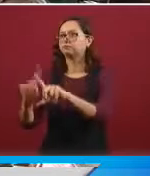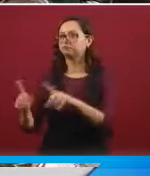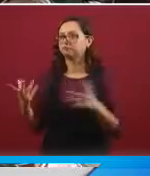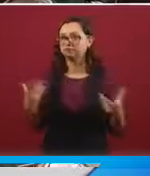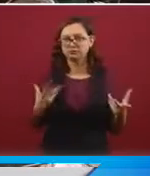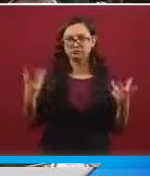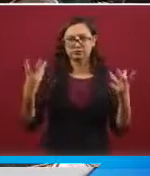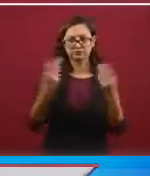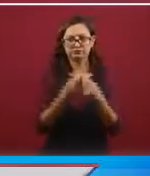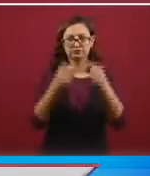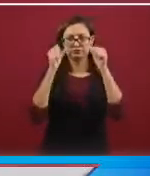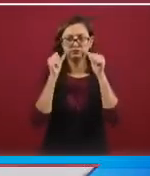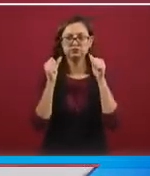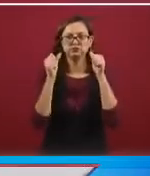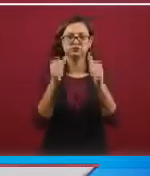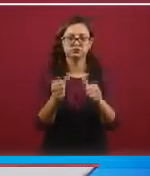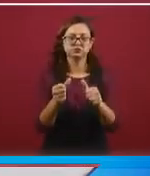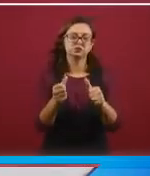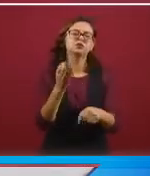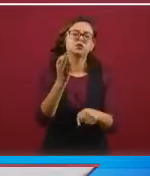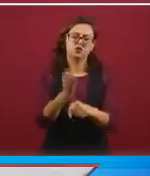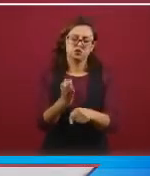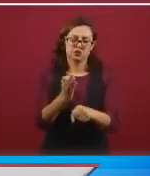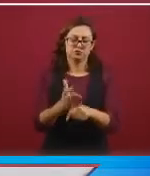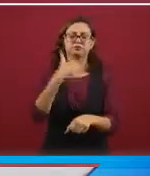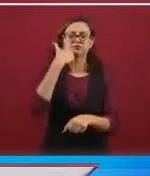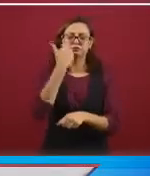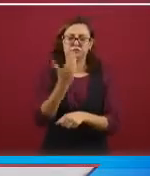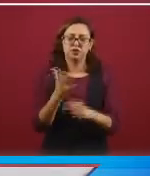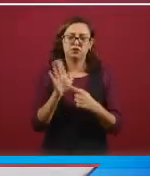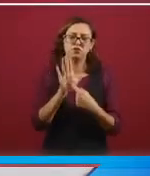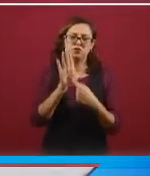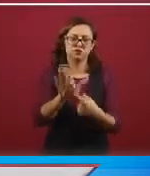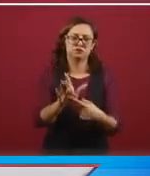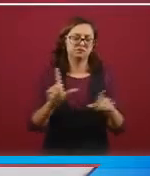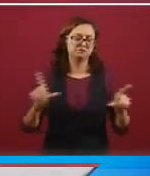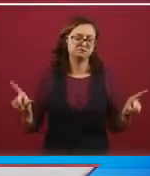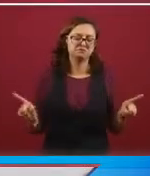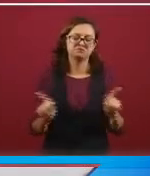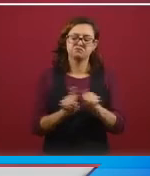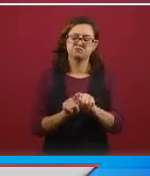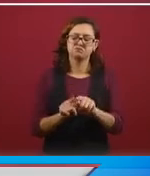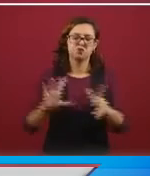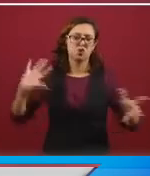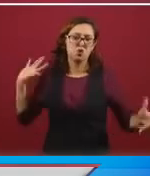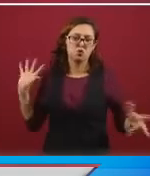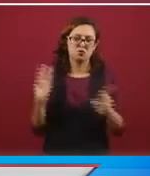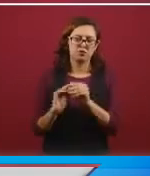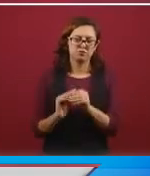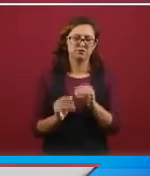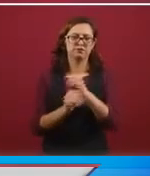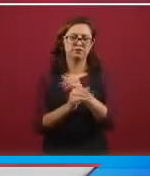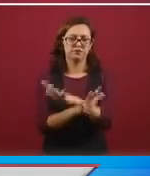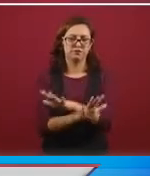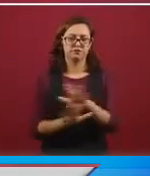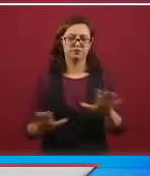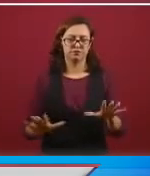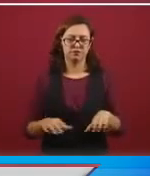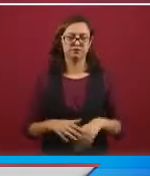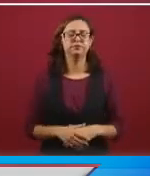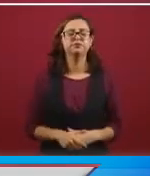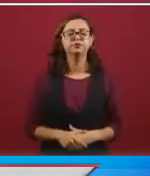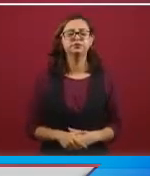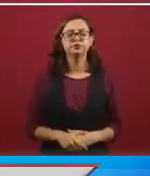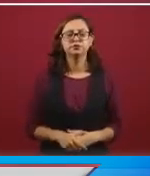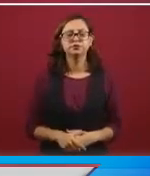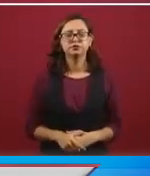participantes, solamente existen 7 quejas interpuestas, por lo que ha sido un éxito su participación en el cumplimiento de este acuerdo. Al día de hoy existen